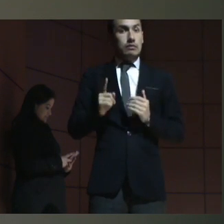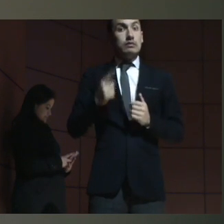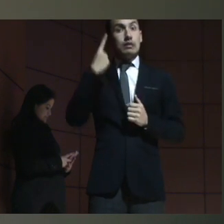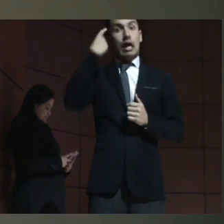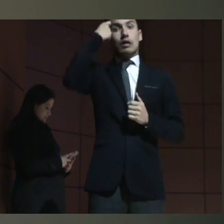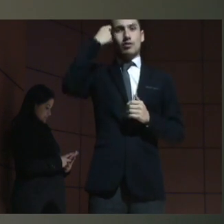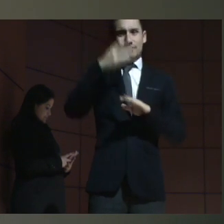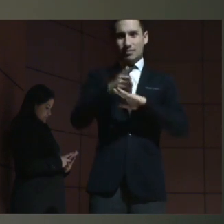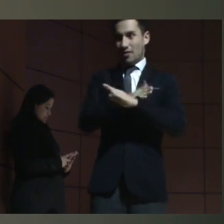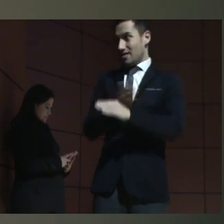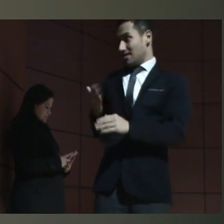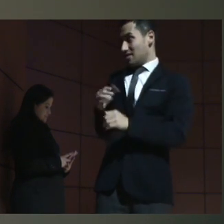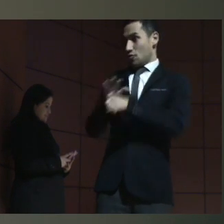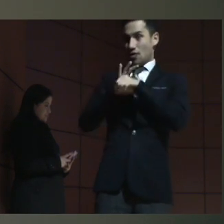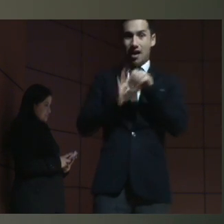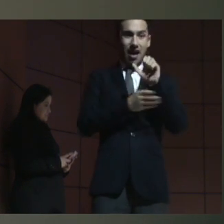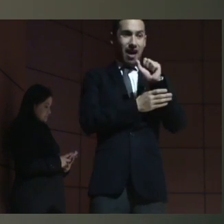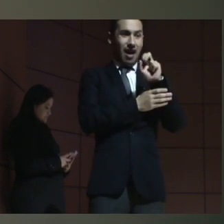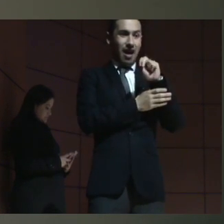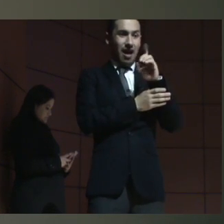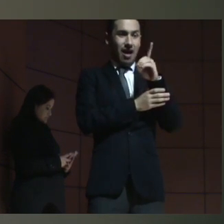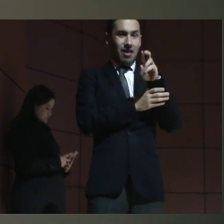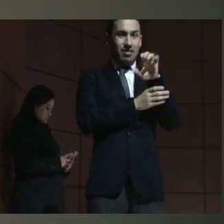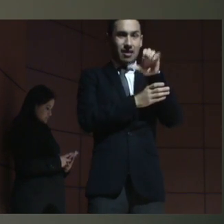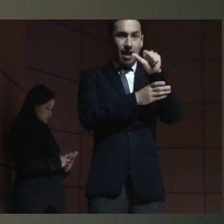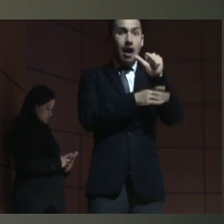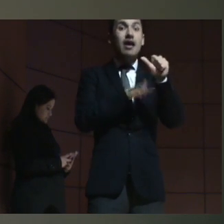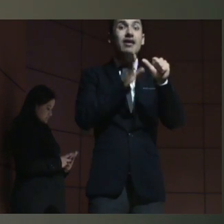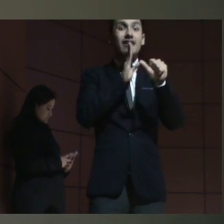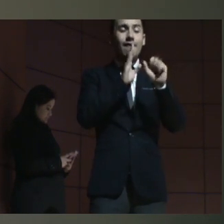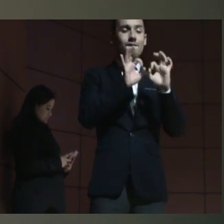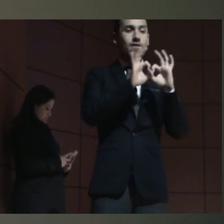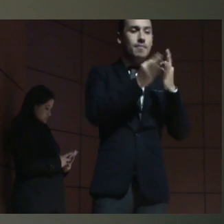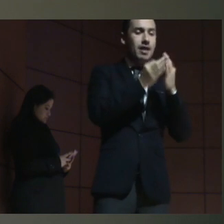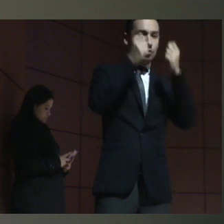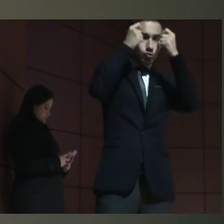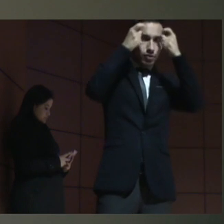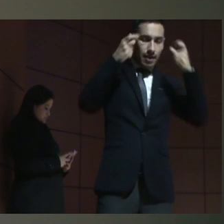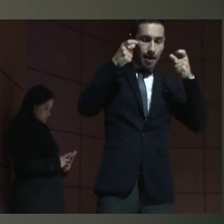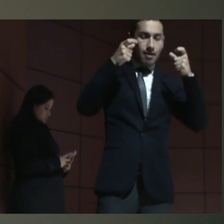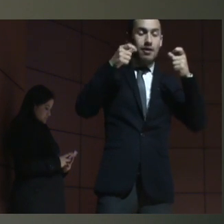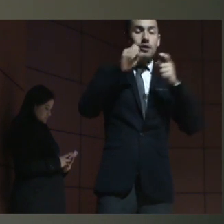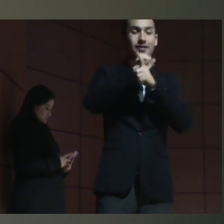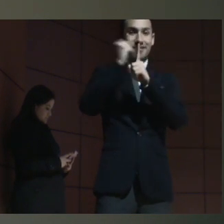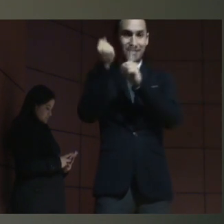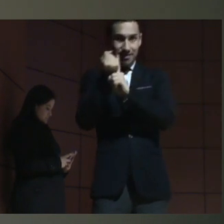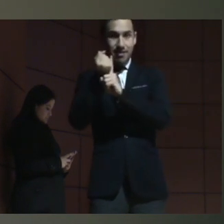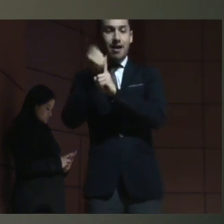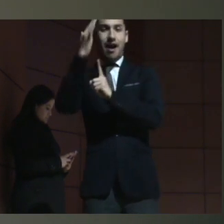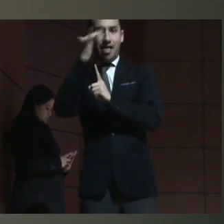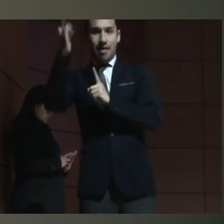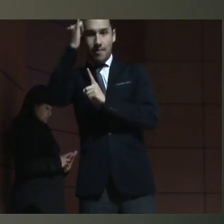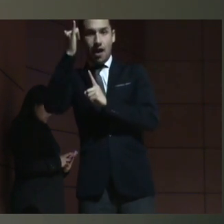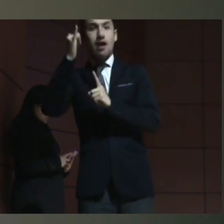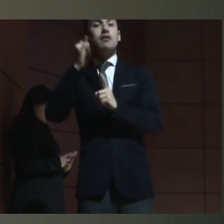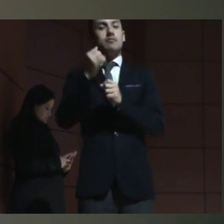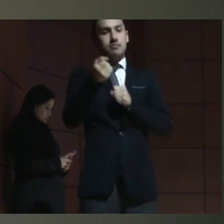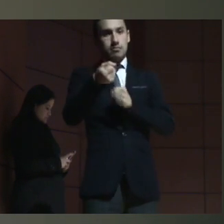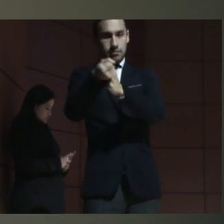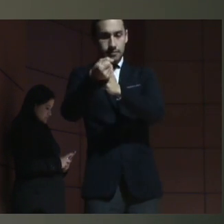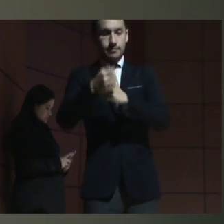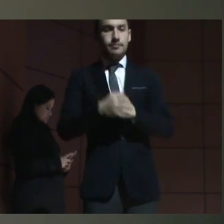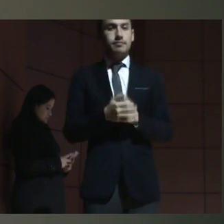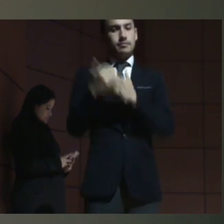lo decía la autora andrea pues hombre por la sociedad la familia el estado y la academia ciertamente